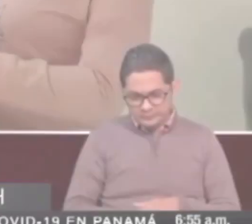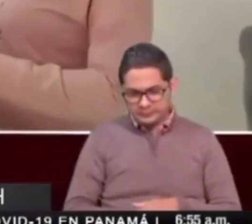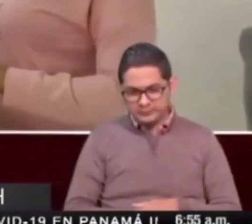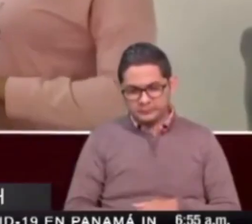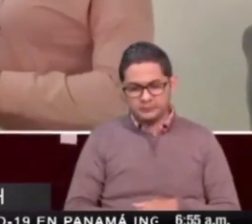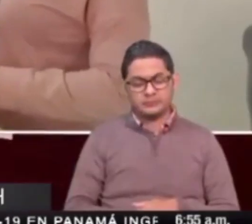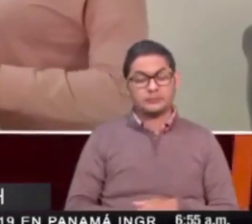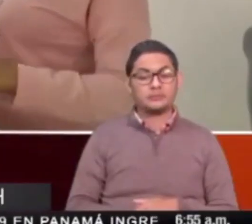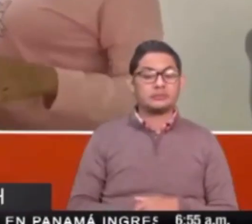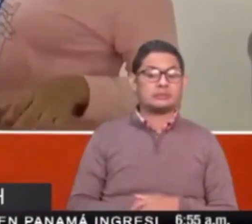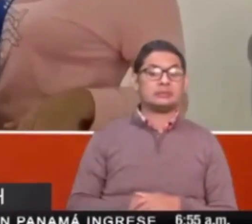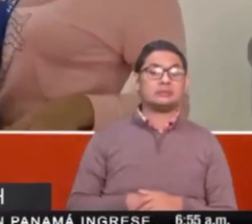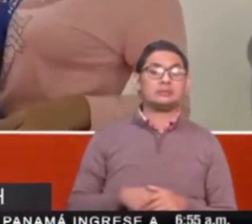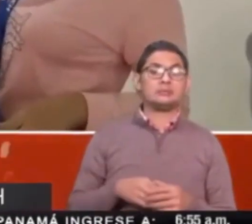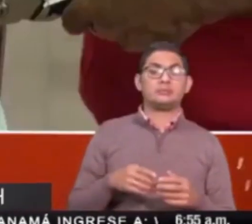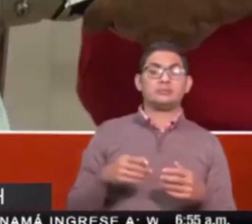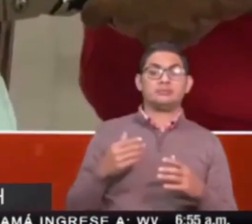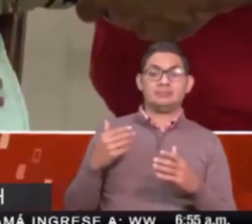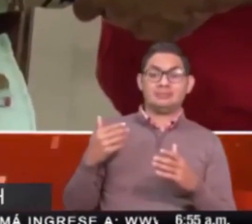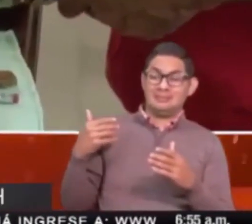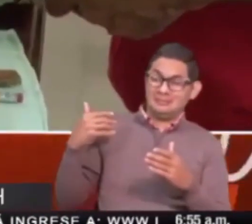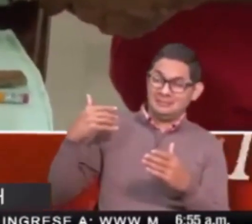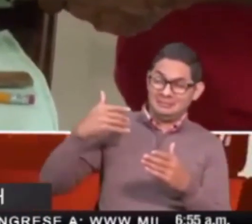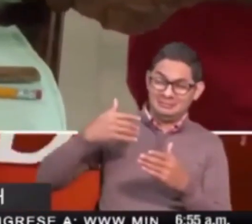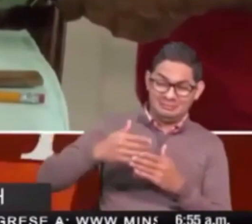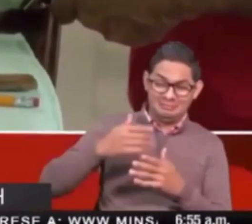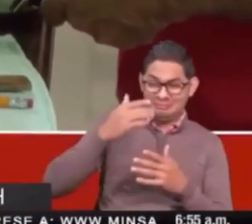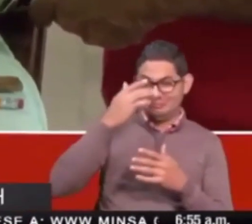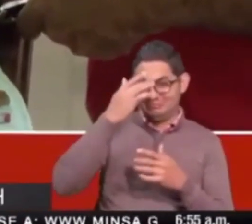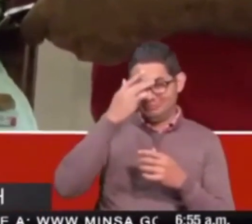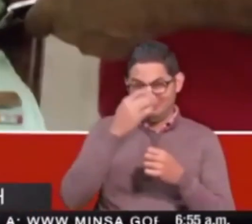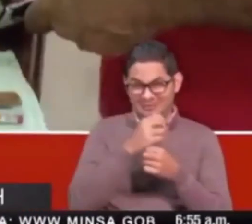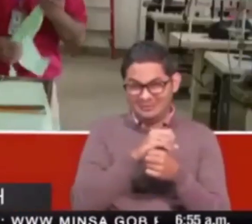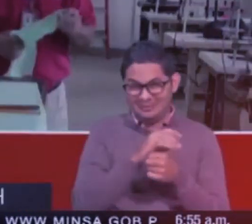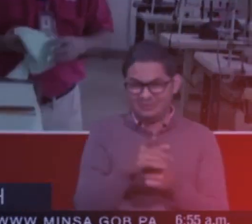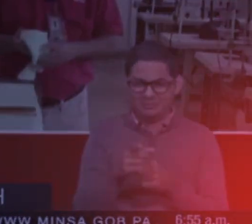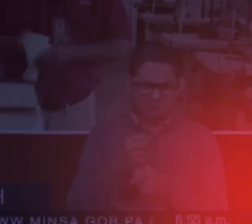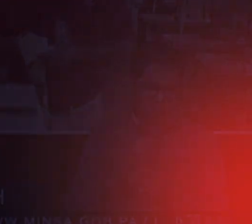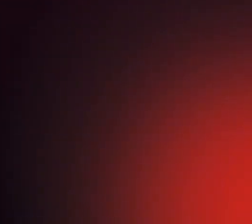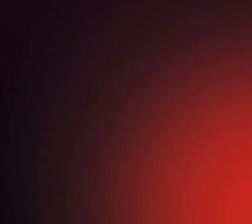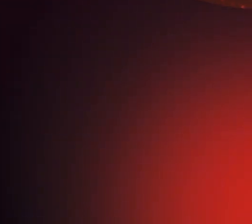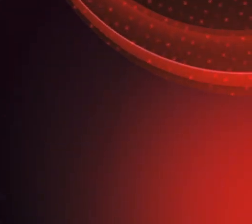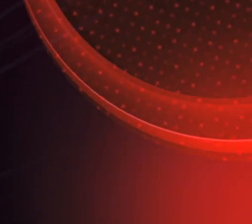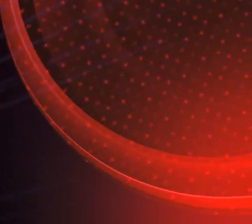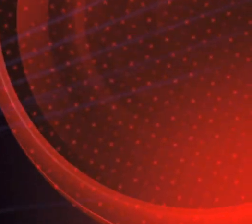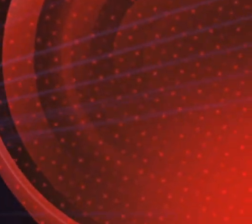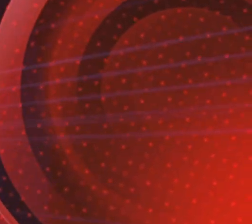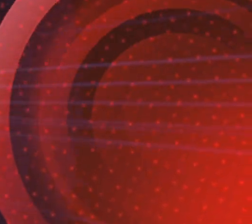institución, Moisés Belis Arosemena, en la entrevista que ofreció a Ser TV.